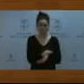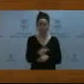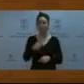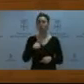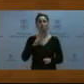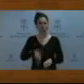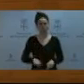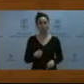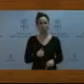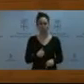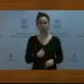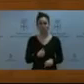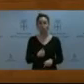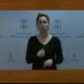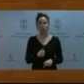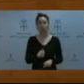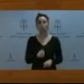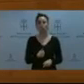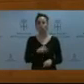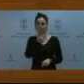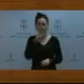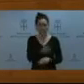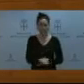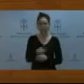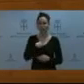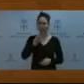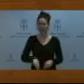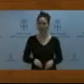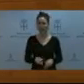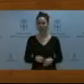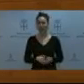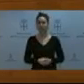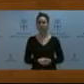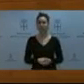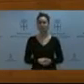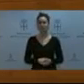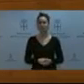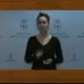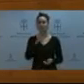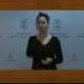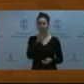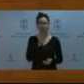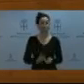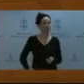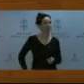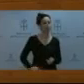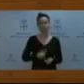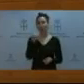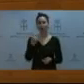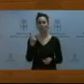Yo me considero conservacionista. ¿Sabe por qué? Porque los mayores conservacionistas son aquellas personas que